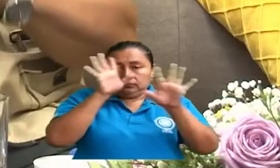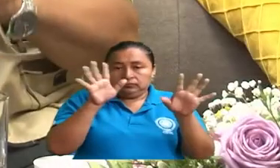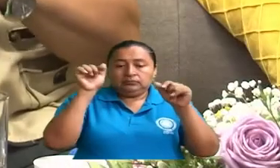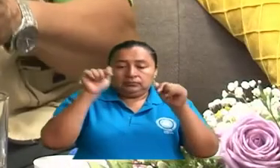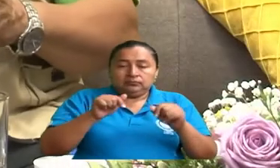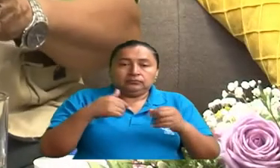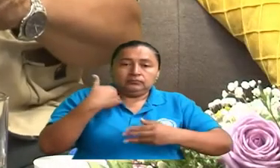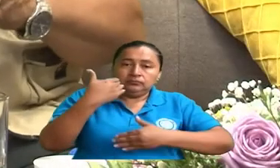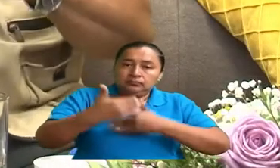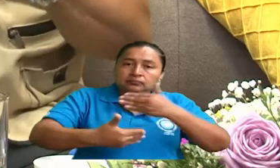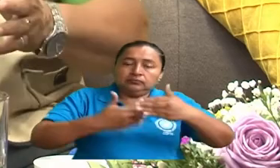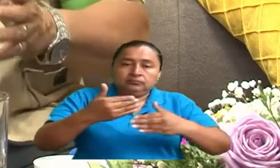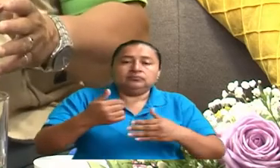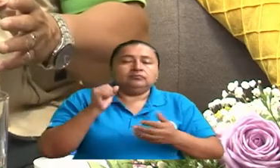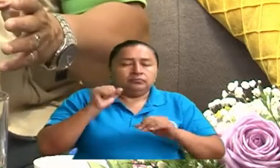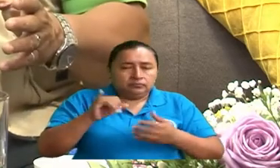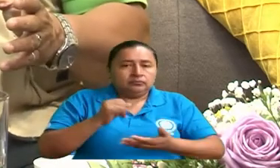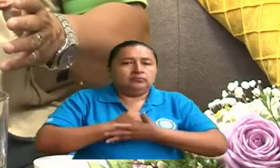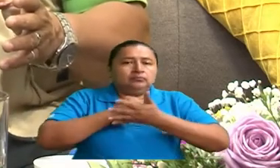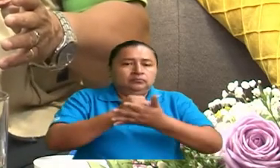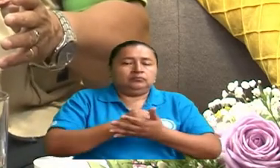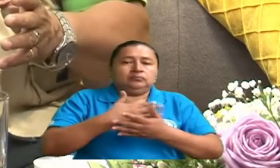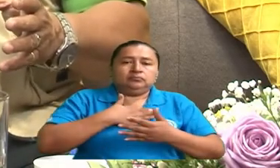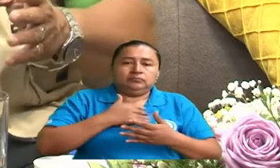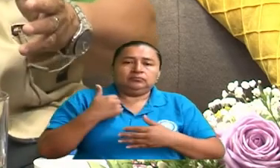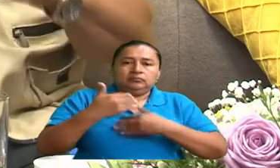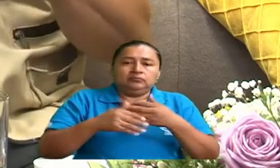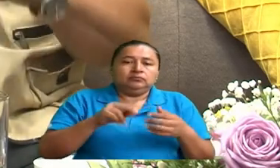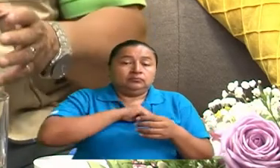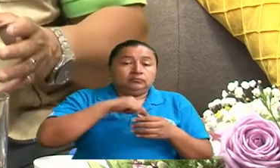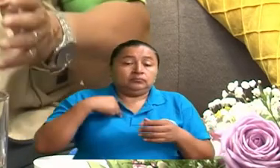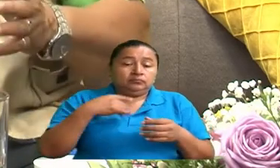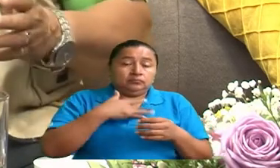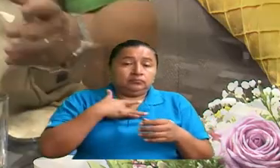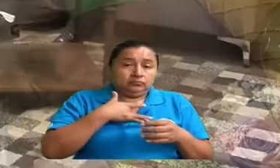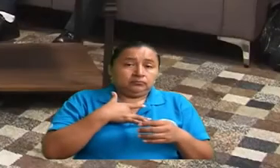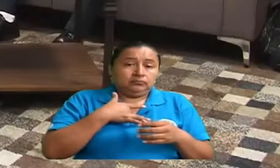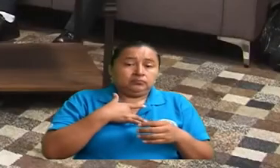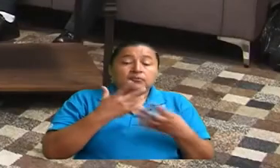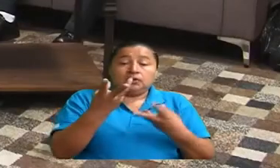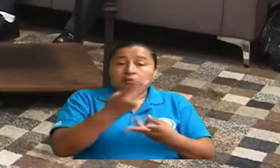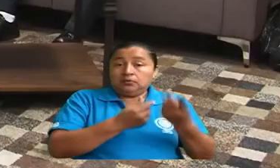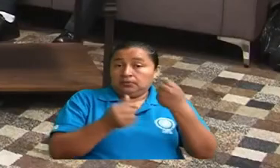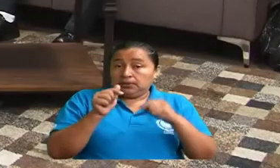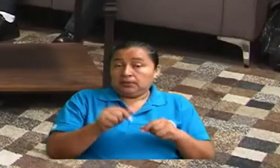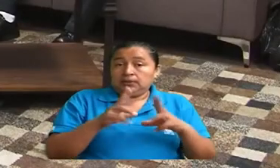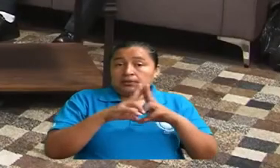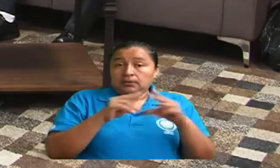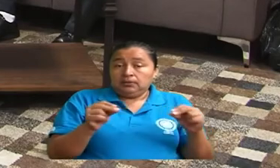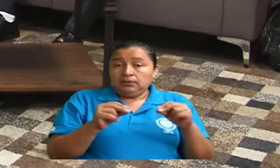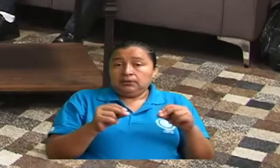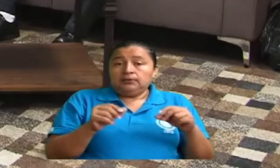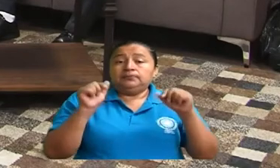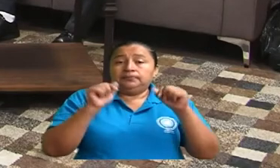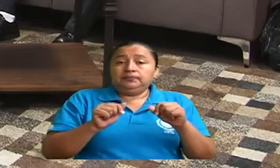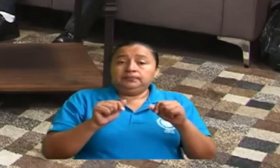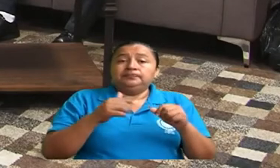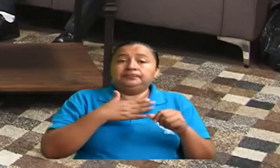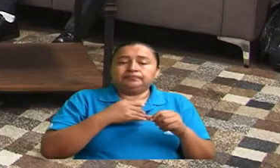son procesos que nos van a sacar adelante. ¿Ya? Nosotros necesitamos que la economía de Nicaragua,